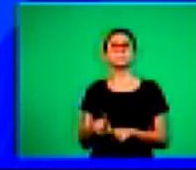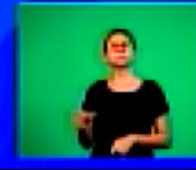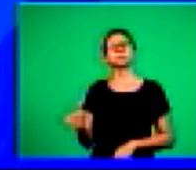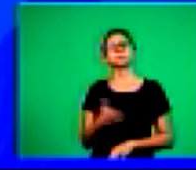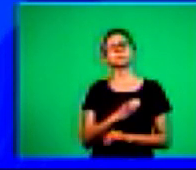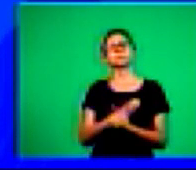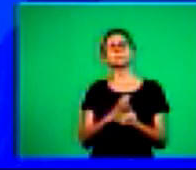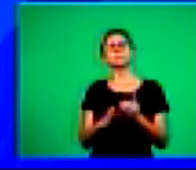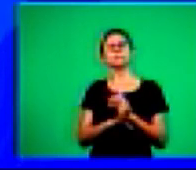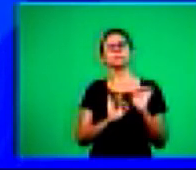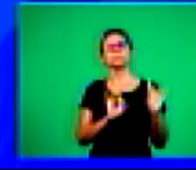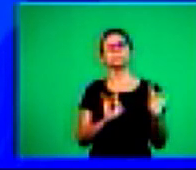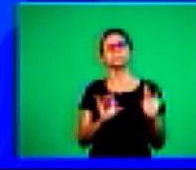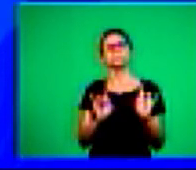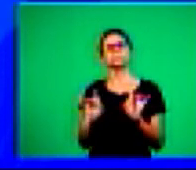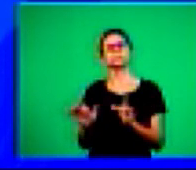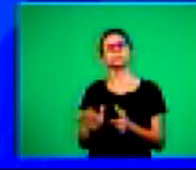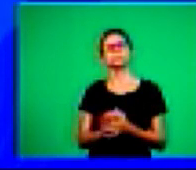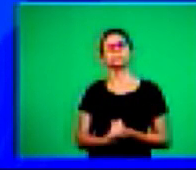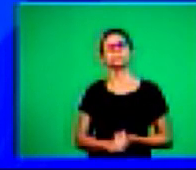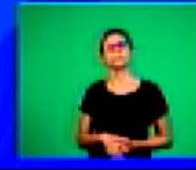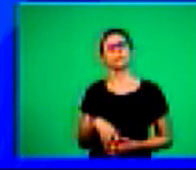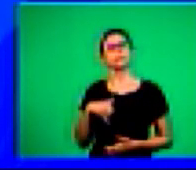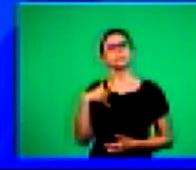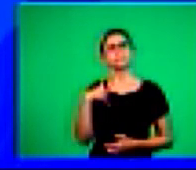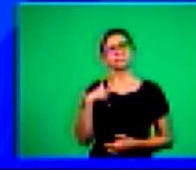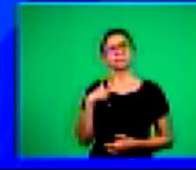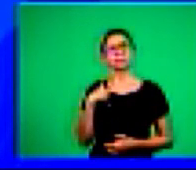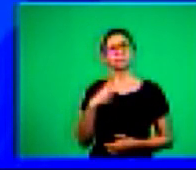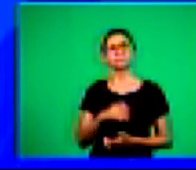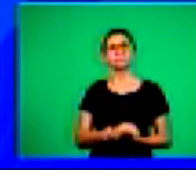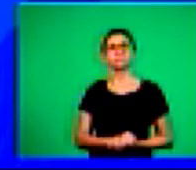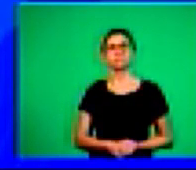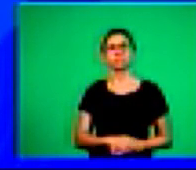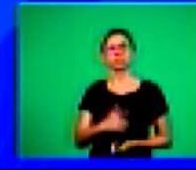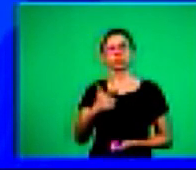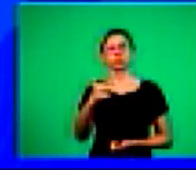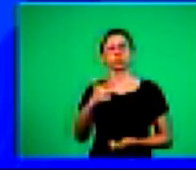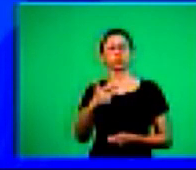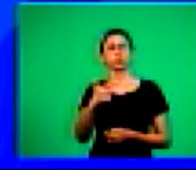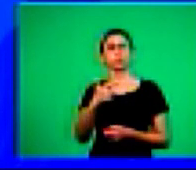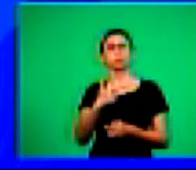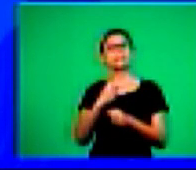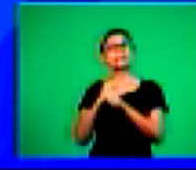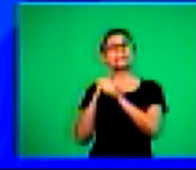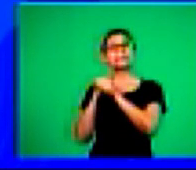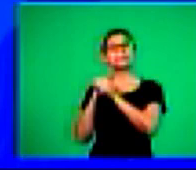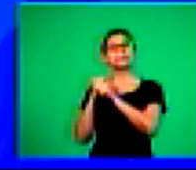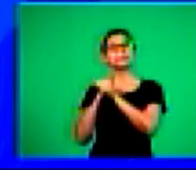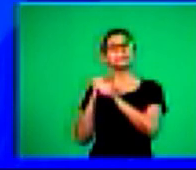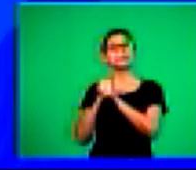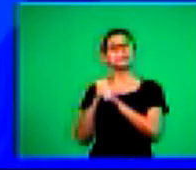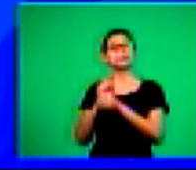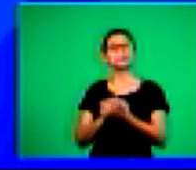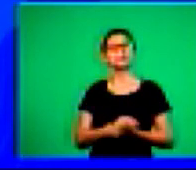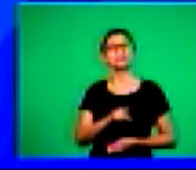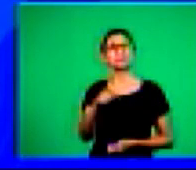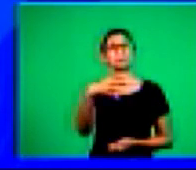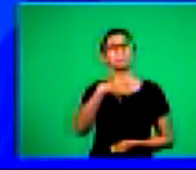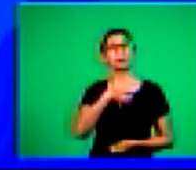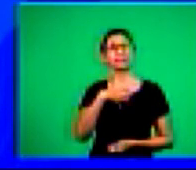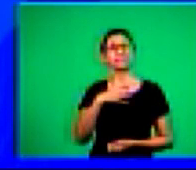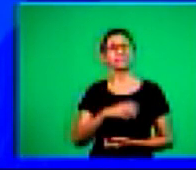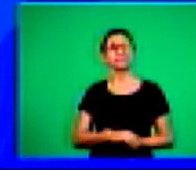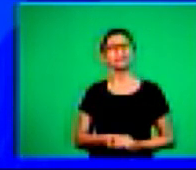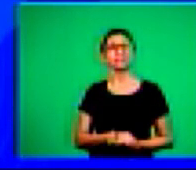destacó fue un culto especial de aniversario de 12 años de tercera de freitas en el estado de